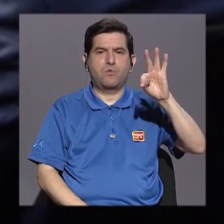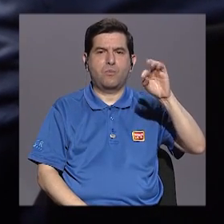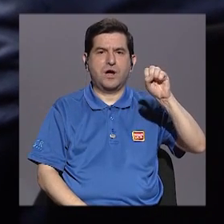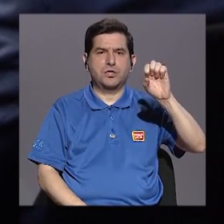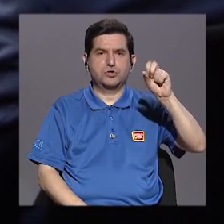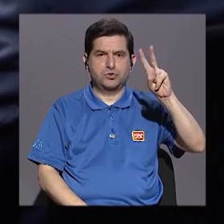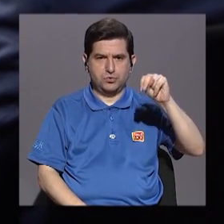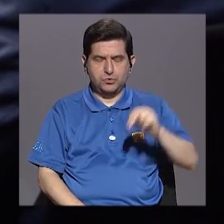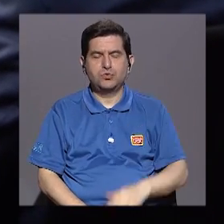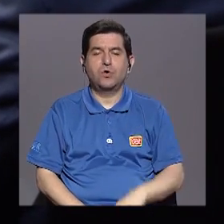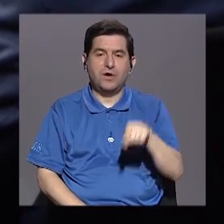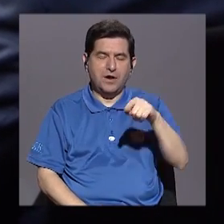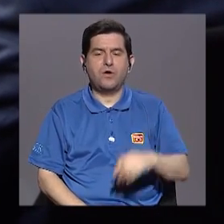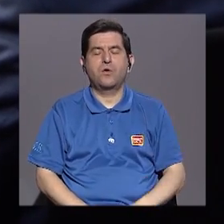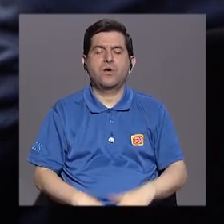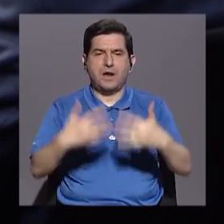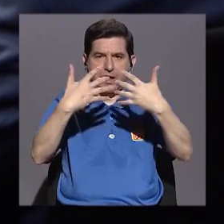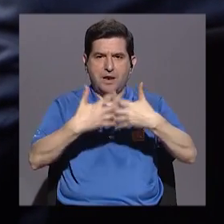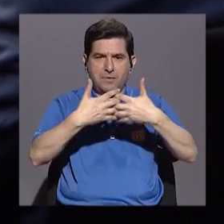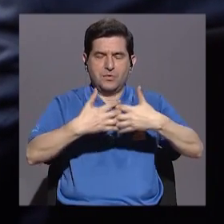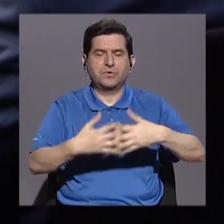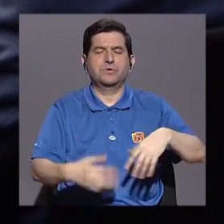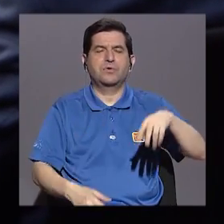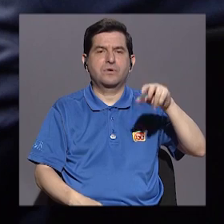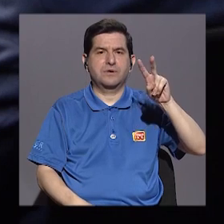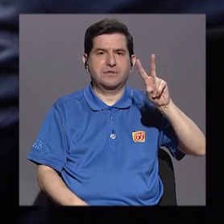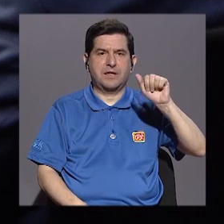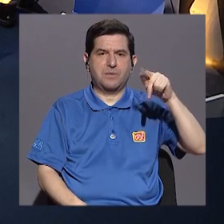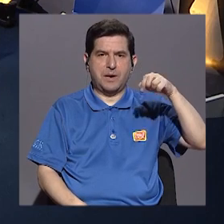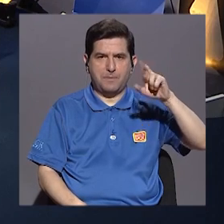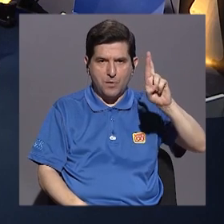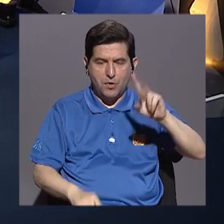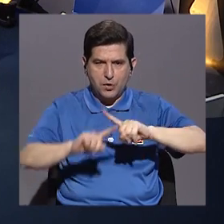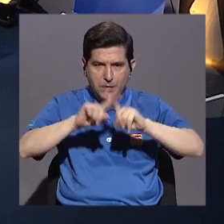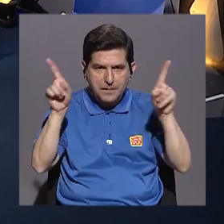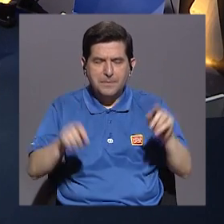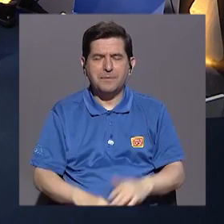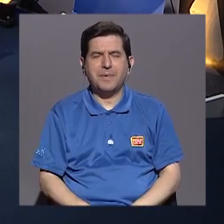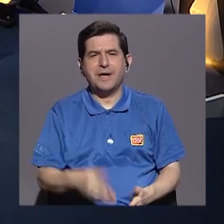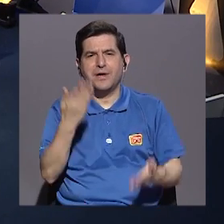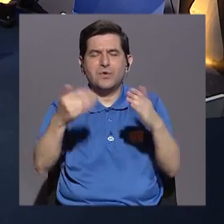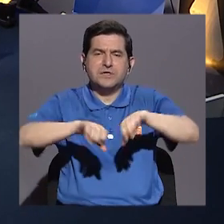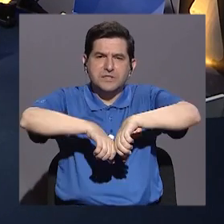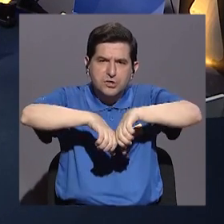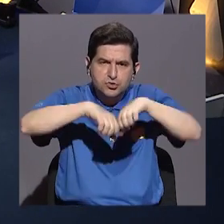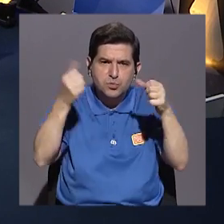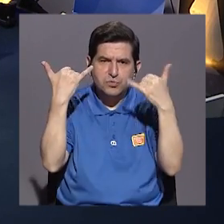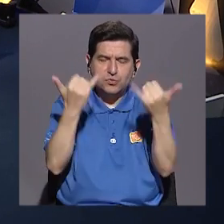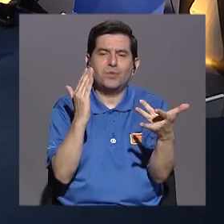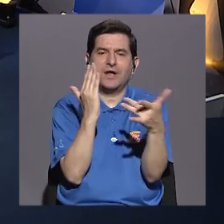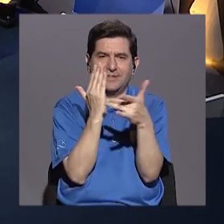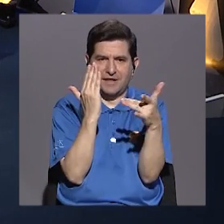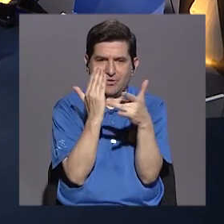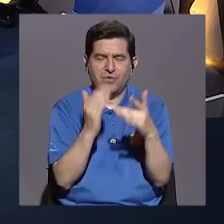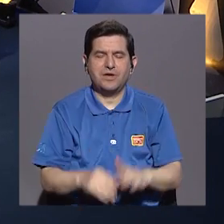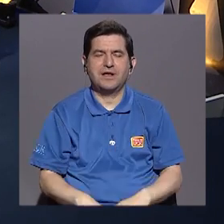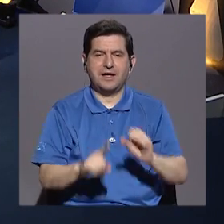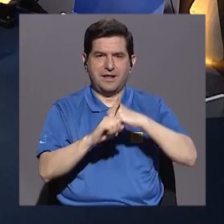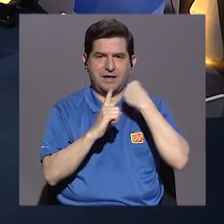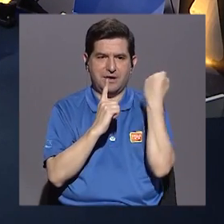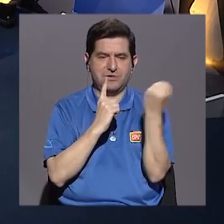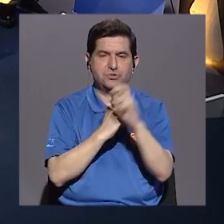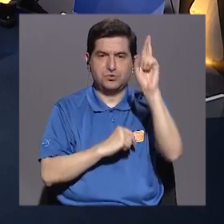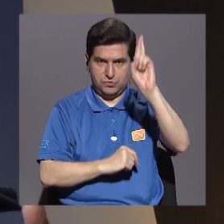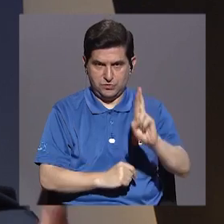del ciclo del ciclo diésel pero hay una cierta disrupción tecnológica en la sociedad costarricense